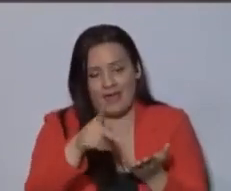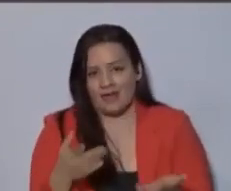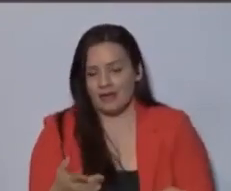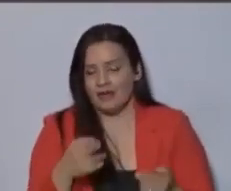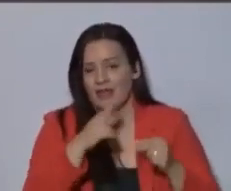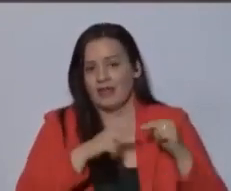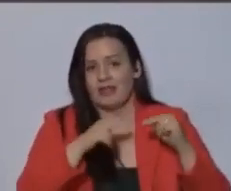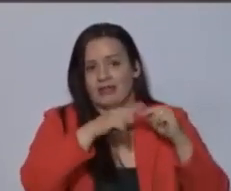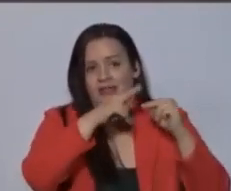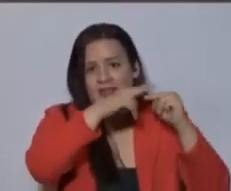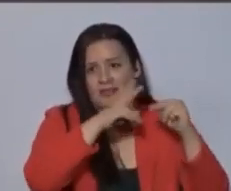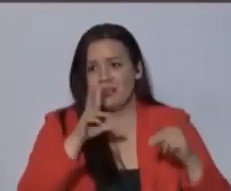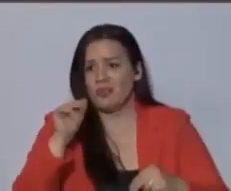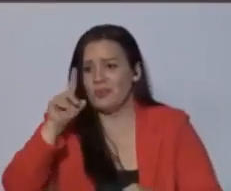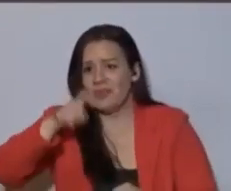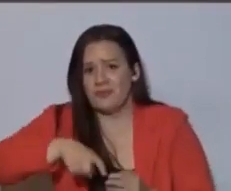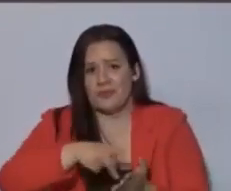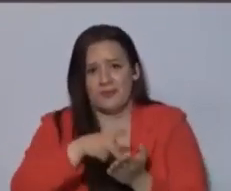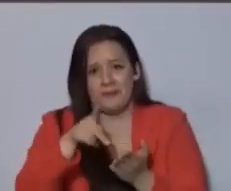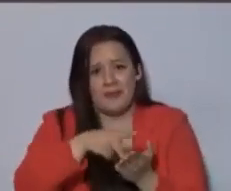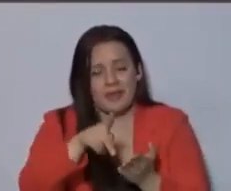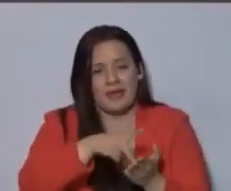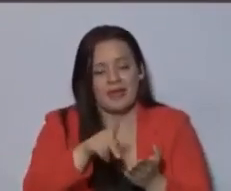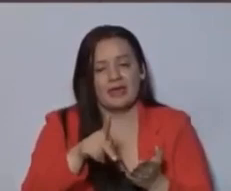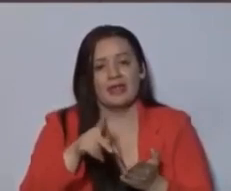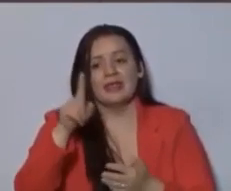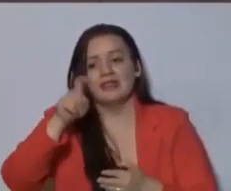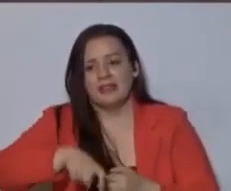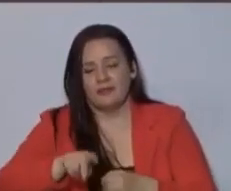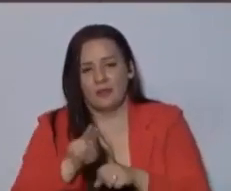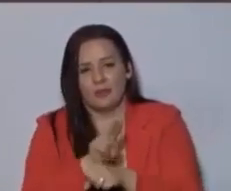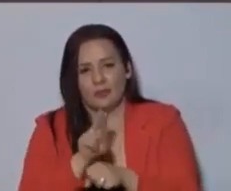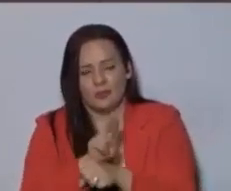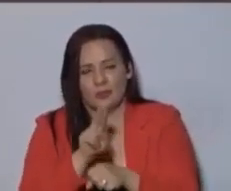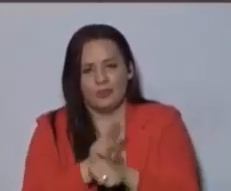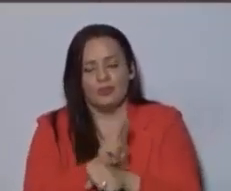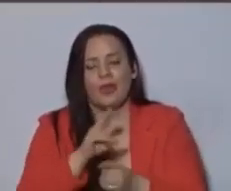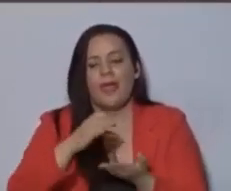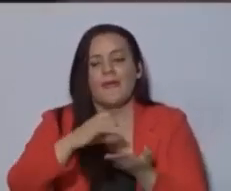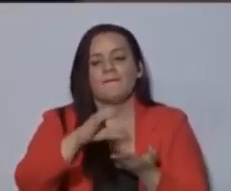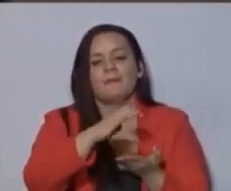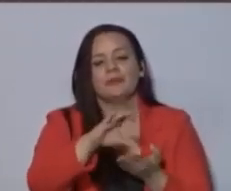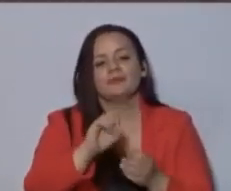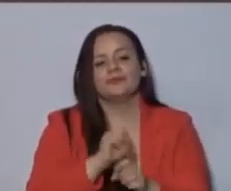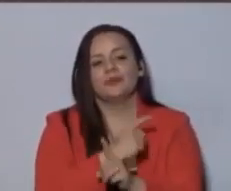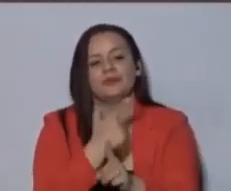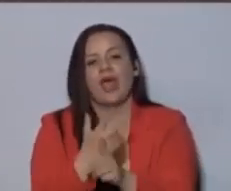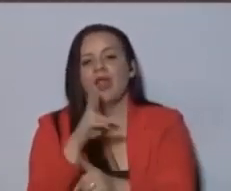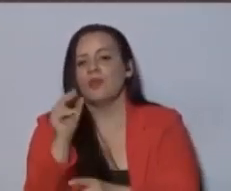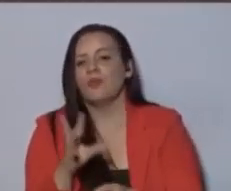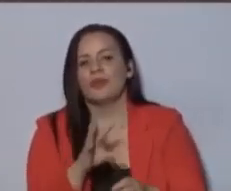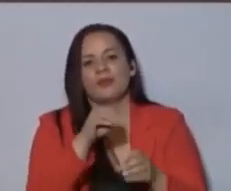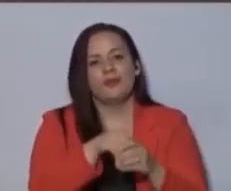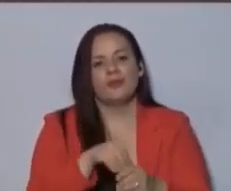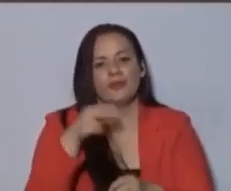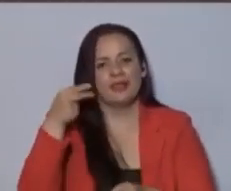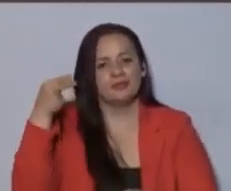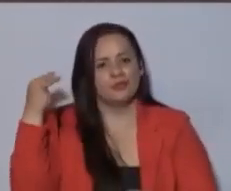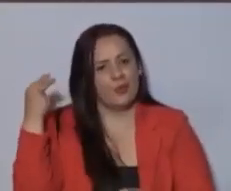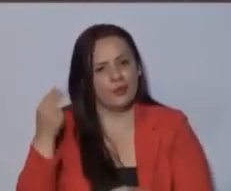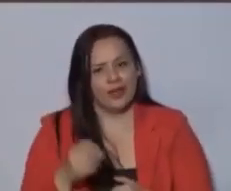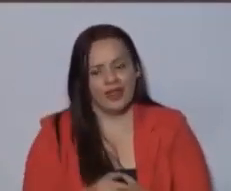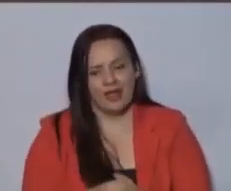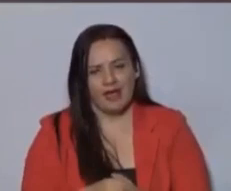los intereses que no deberíamos estar pagando y que deberíamos estar utilizando en inversión social. No incluye la